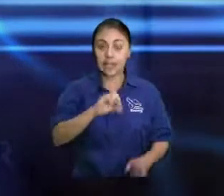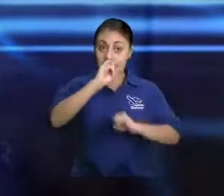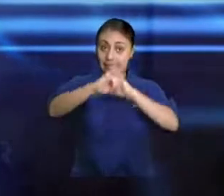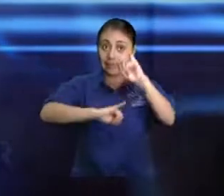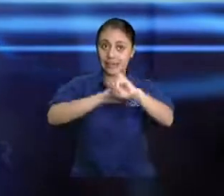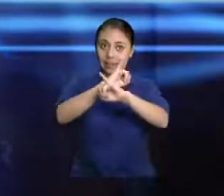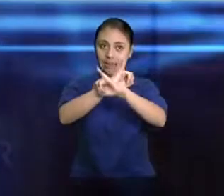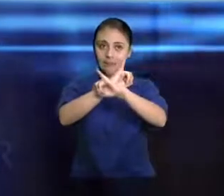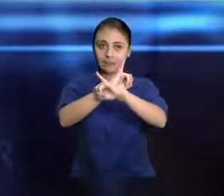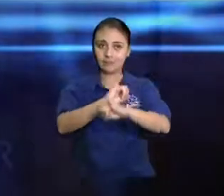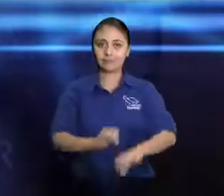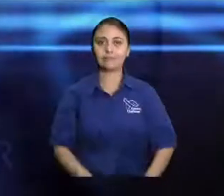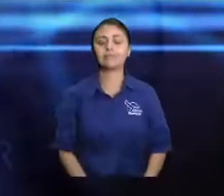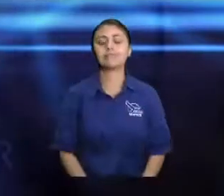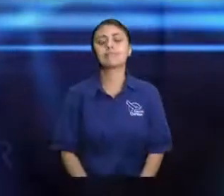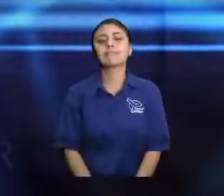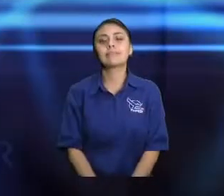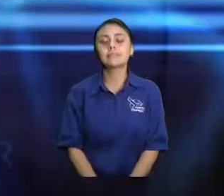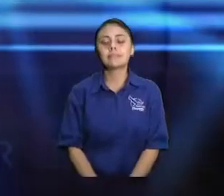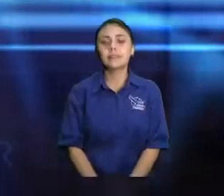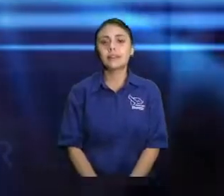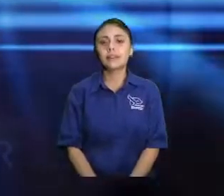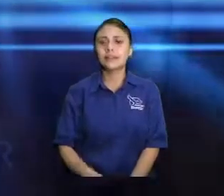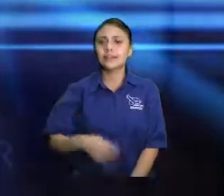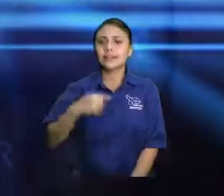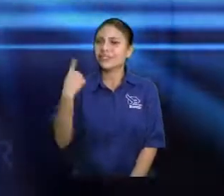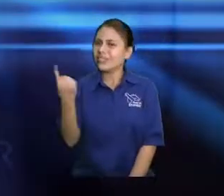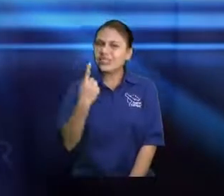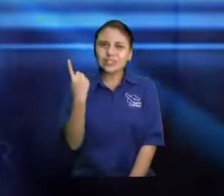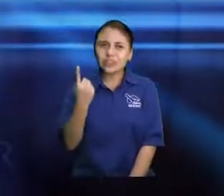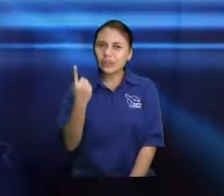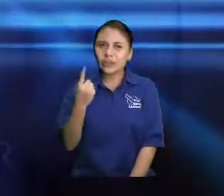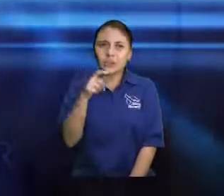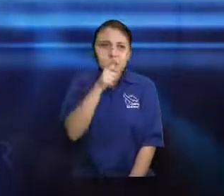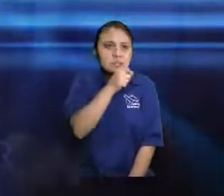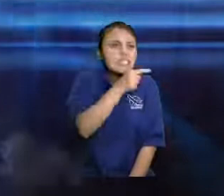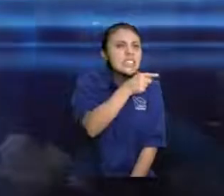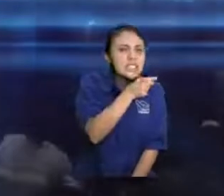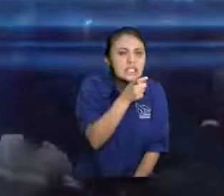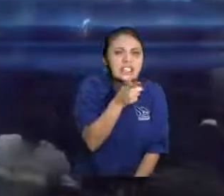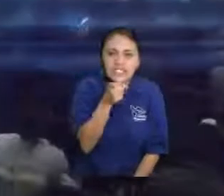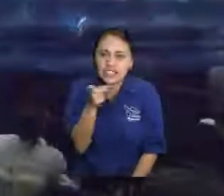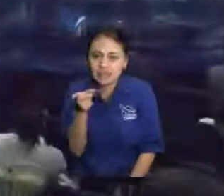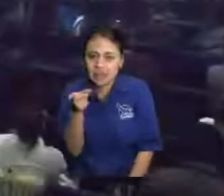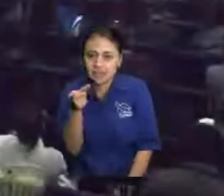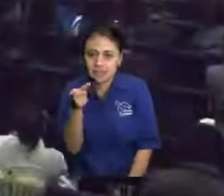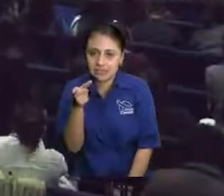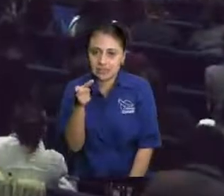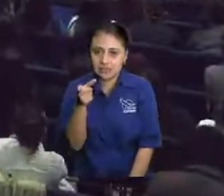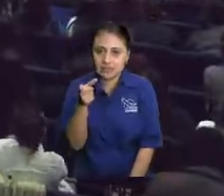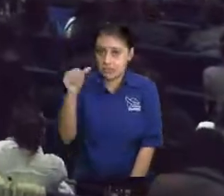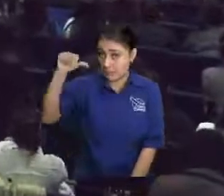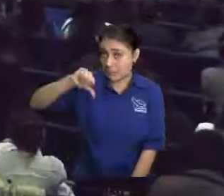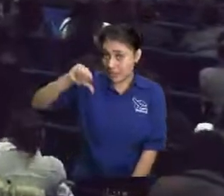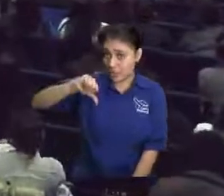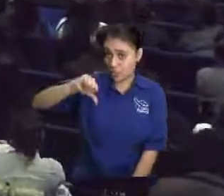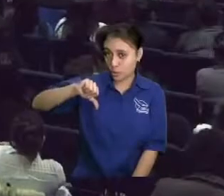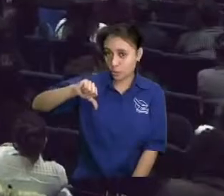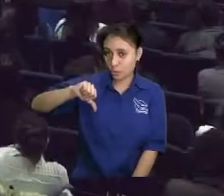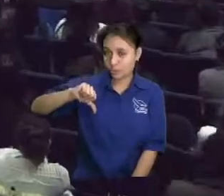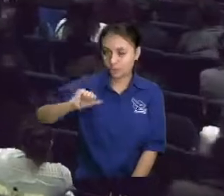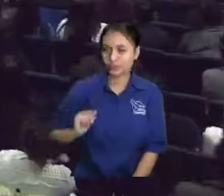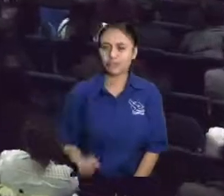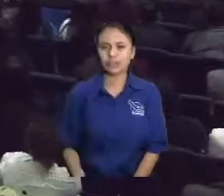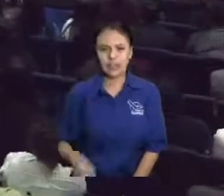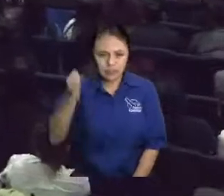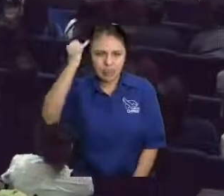corazón. No es que seamos chutes y andemos metiendo en lo que no nos importa, pero si nos pidieron que fuéramos sus amigos, aunque sea por ahí, bien nos podemos